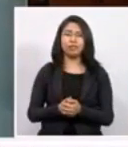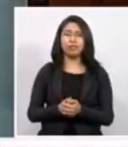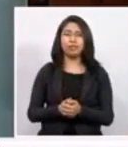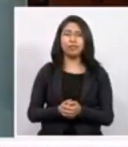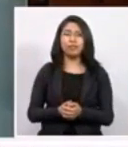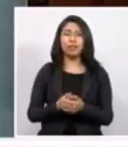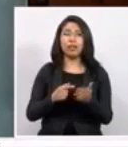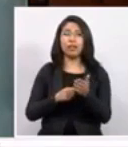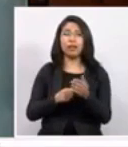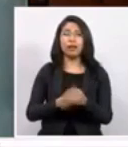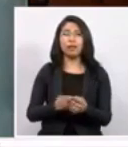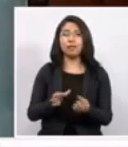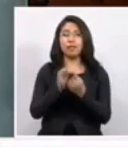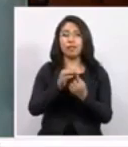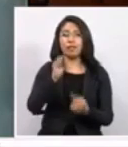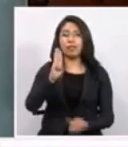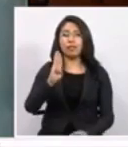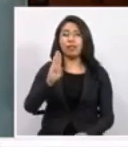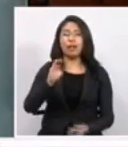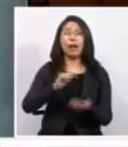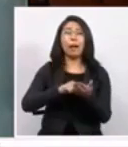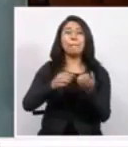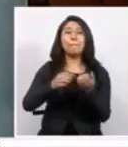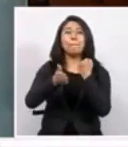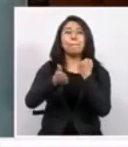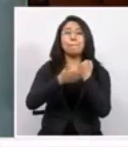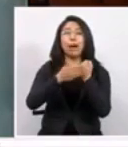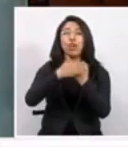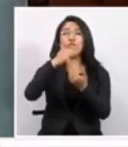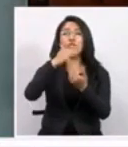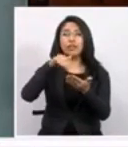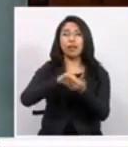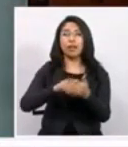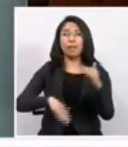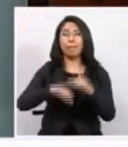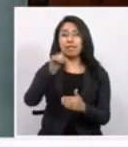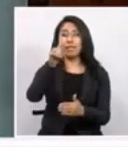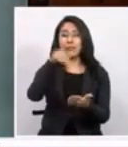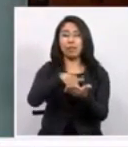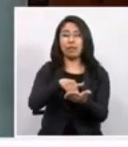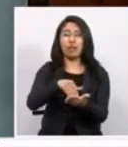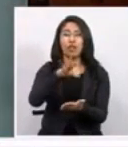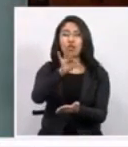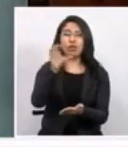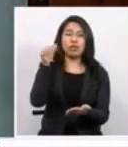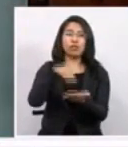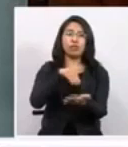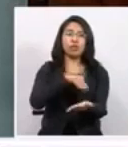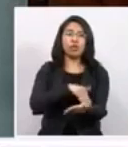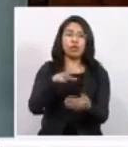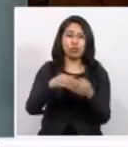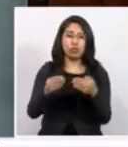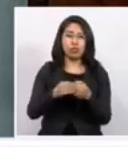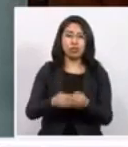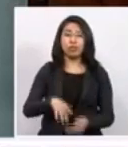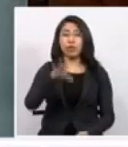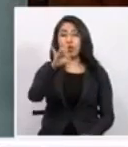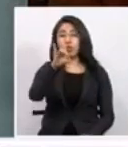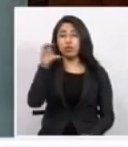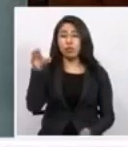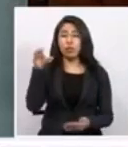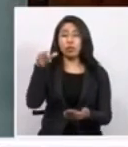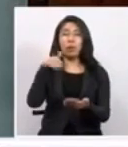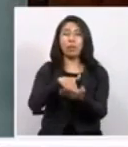el Banco Central de Bolivia por 1.900 millones de dólares aproximadamente y 800 millones a través